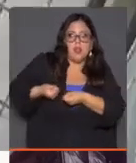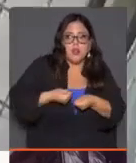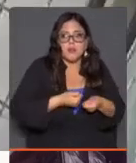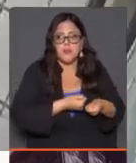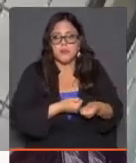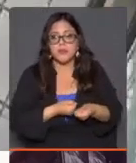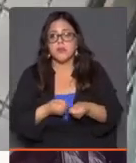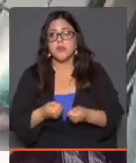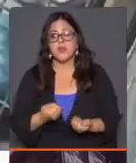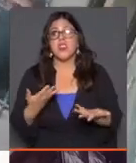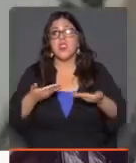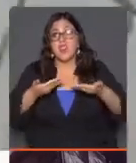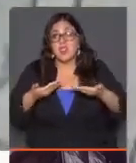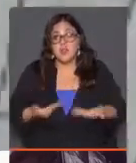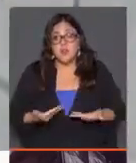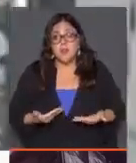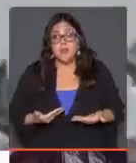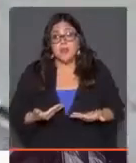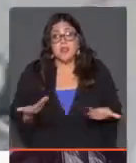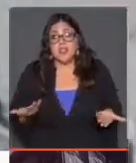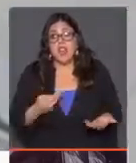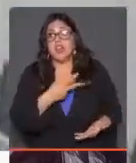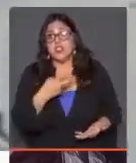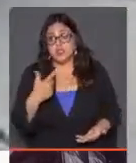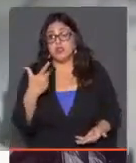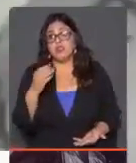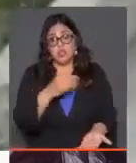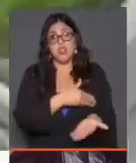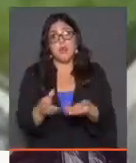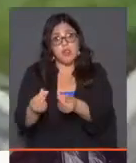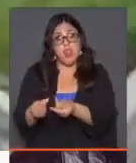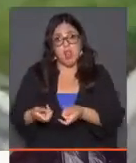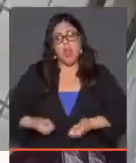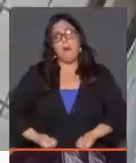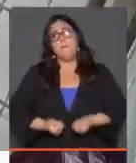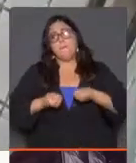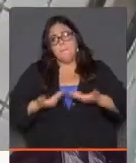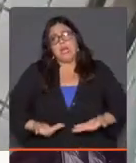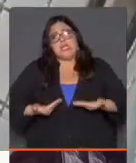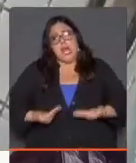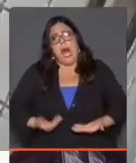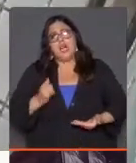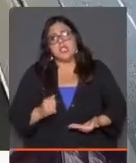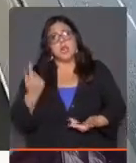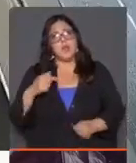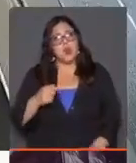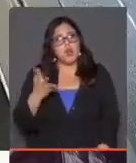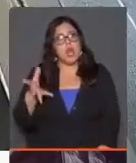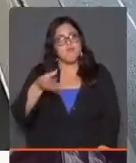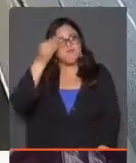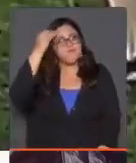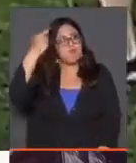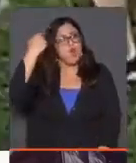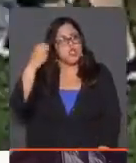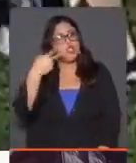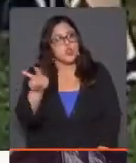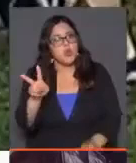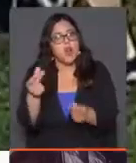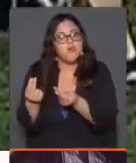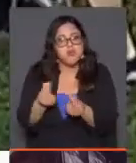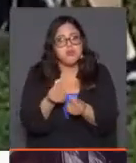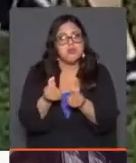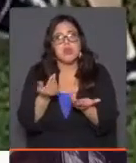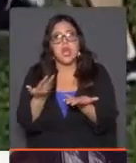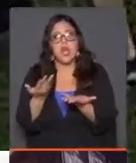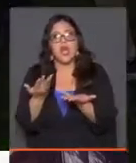¿Pesan 270 millones de pesos en efectivo? Claro que pesan, pero no en su conciencia. Con la plata, en parte, se